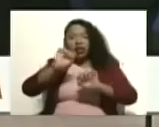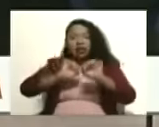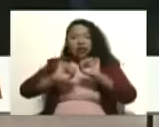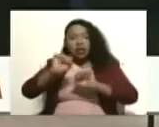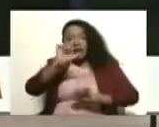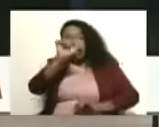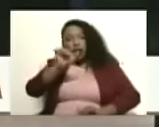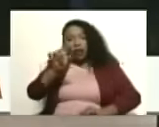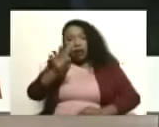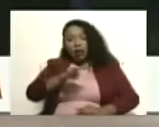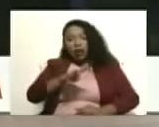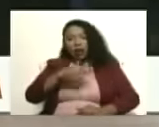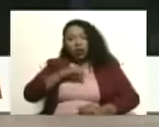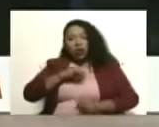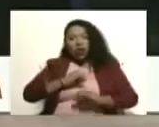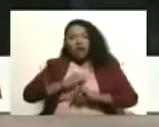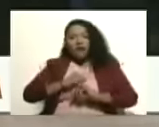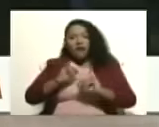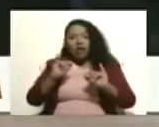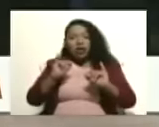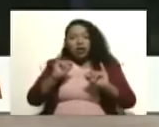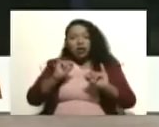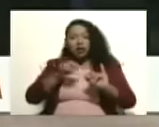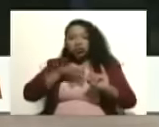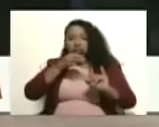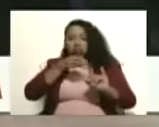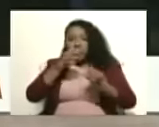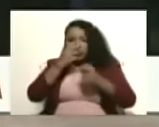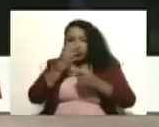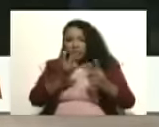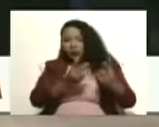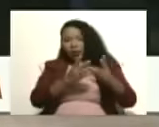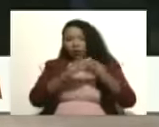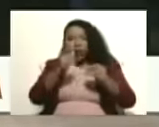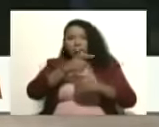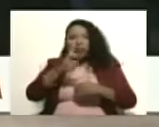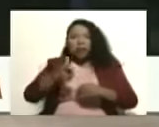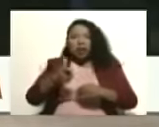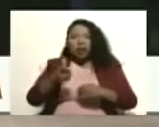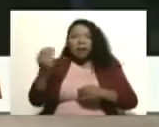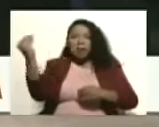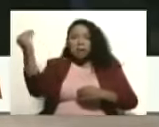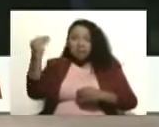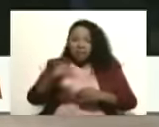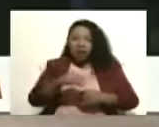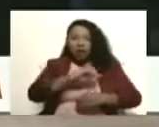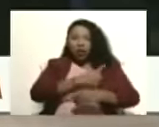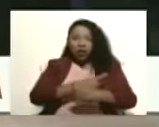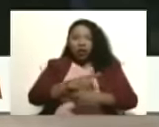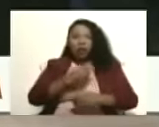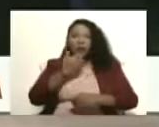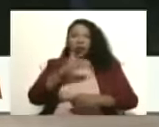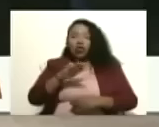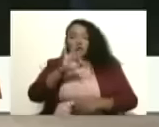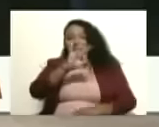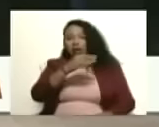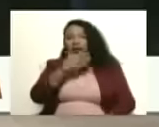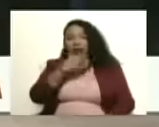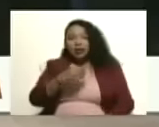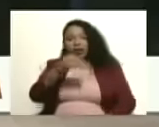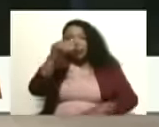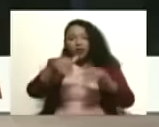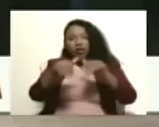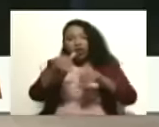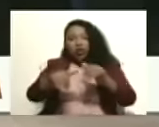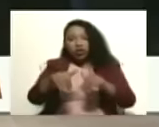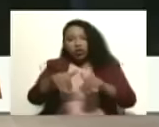Esequiba, cerramos este comunicado invitando a todas y a todos, ahora más que nunca, a votar en el